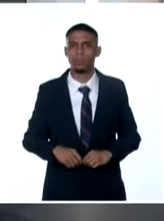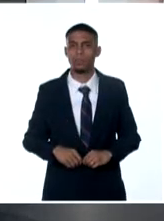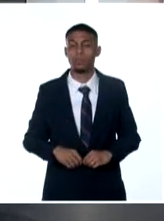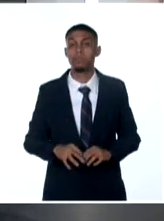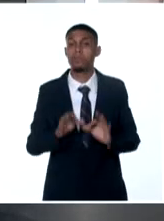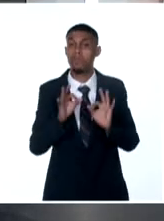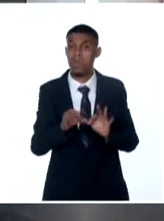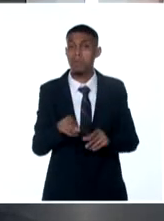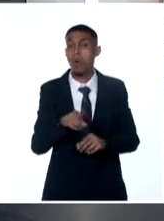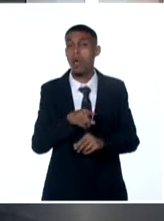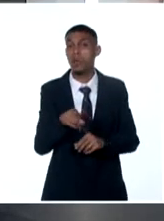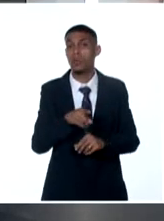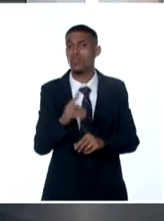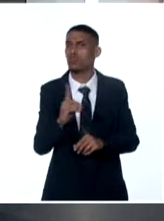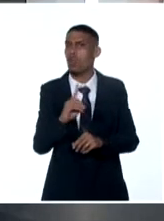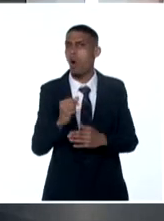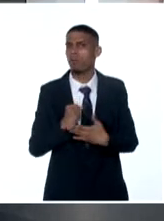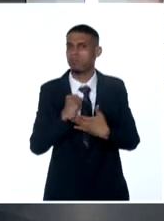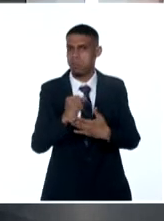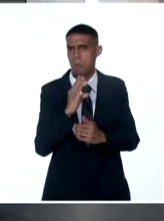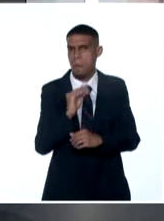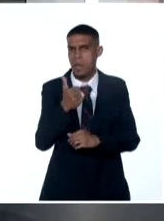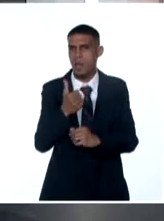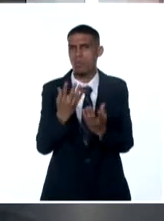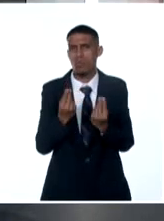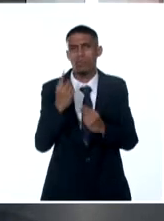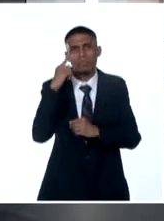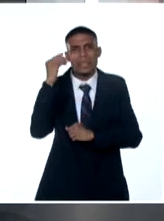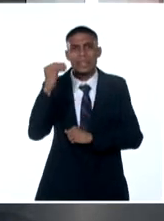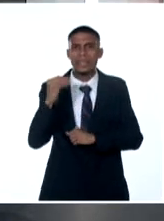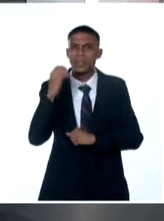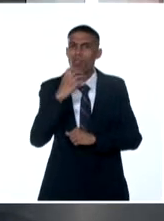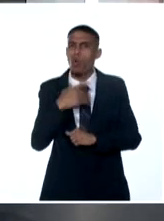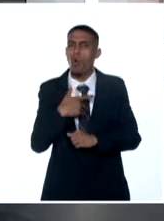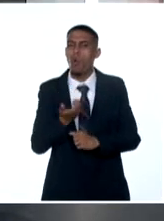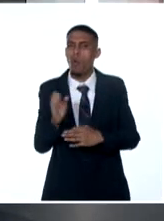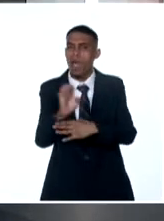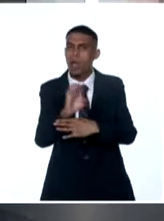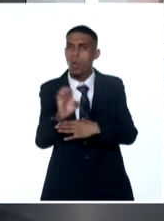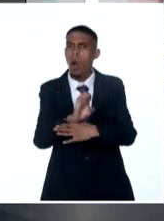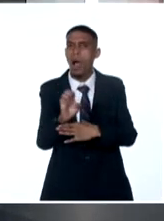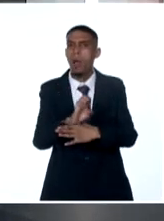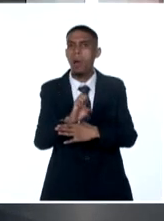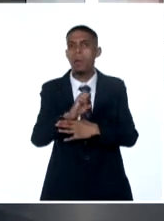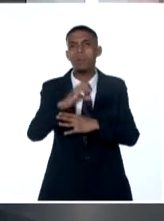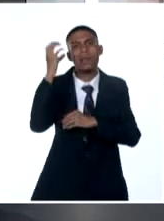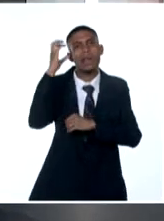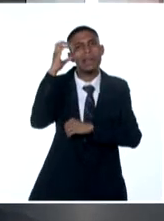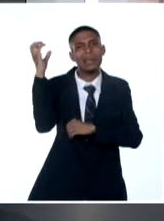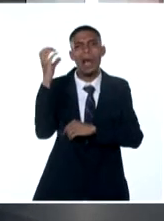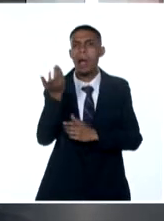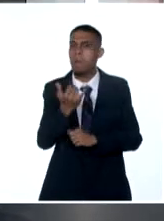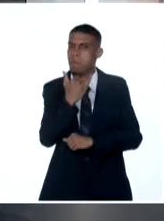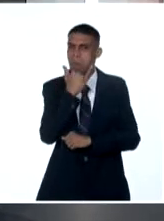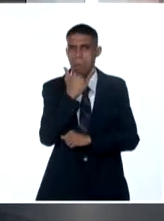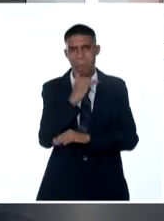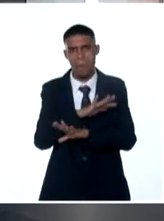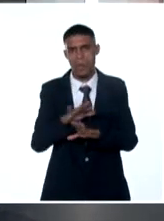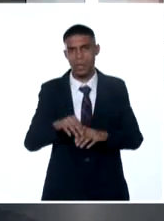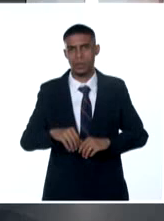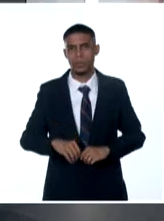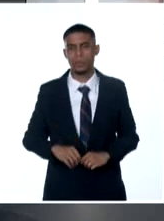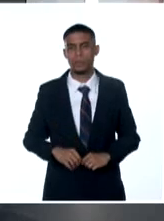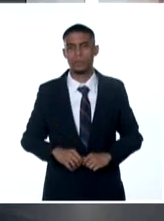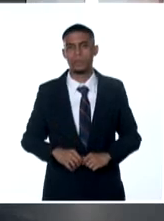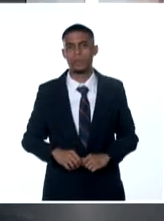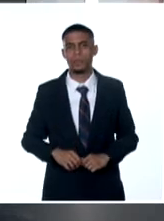tan grandes que han llevado a muchos analistas a calificar a la nación sudamericana como un Estado fallido y con argumentos para defender esta